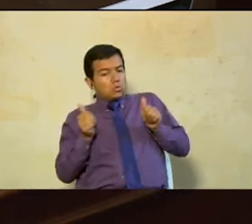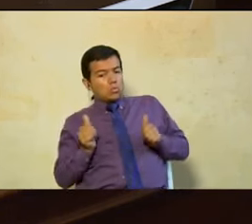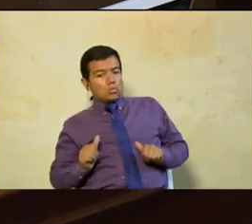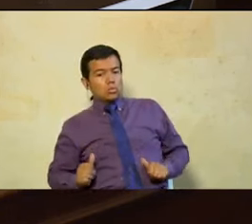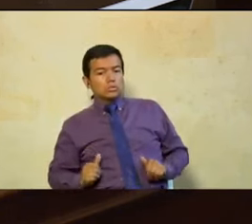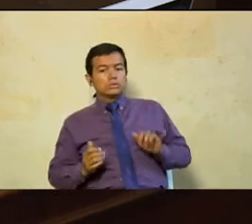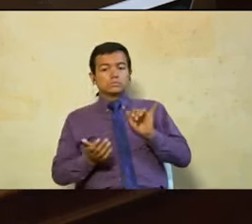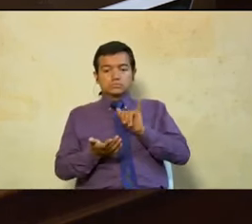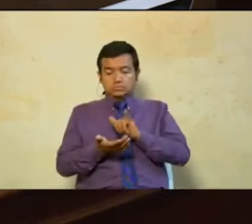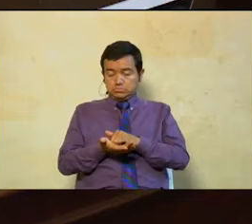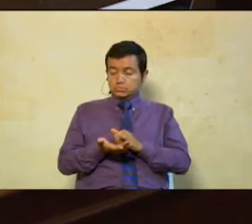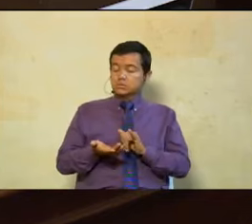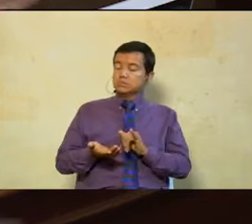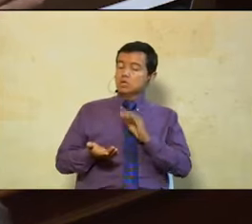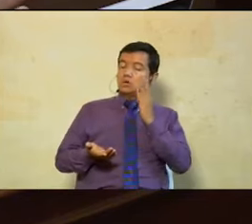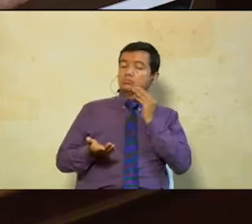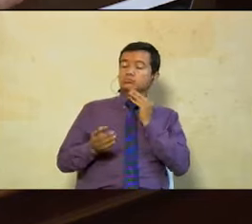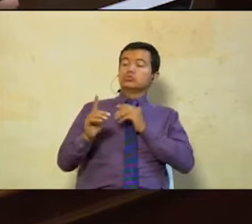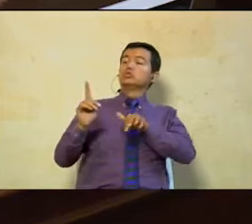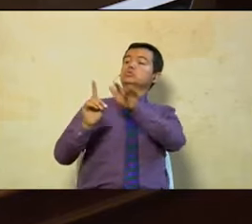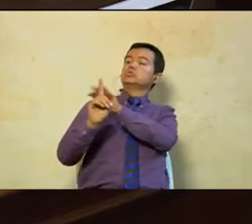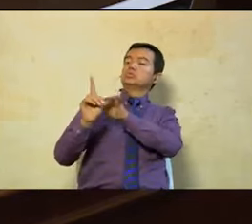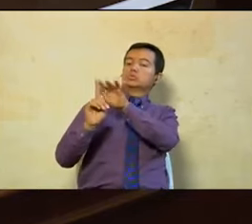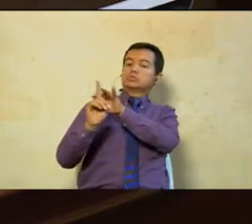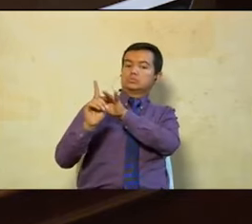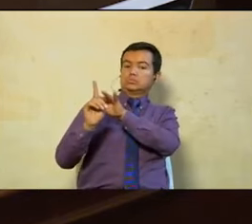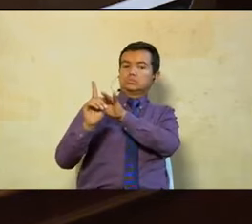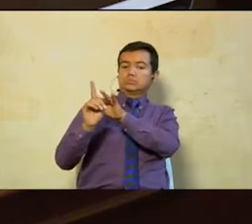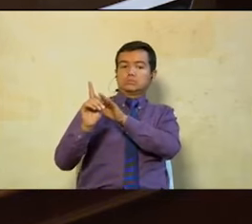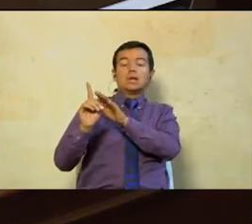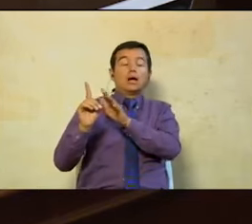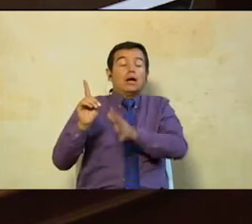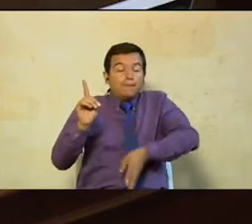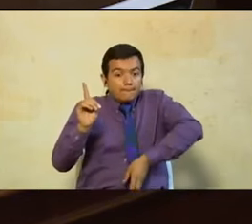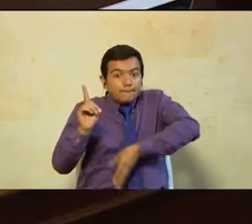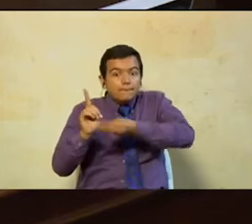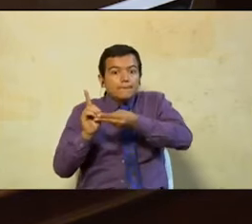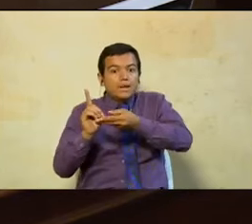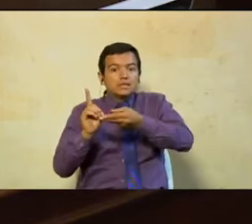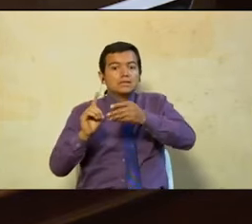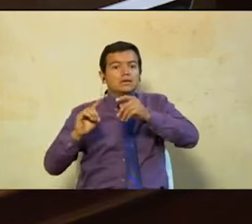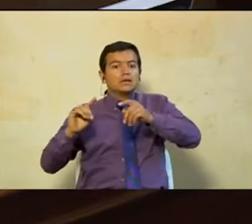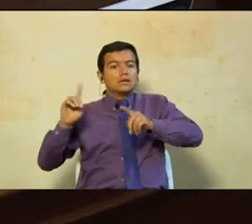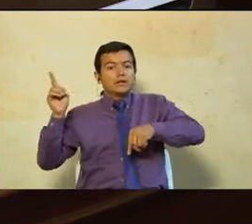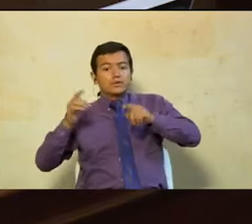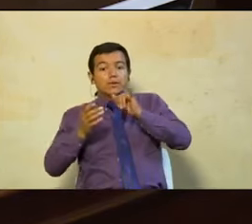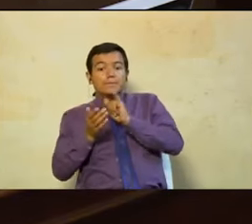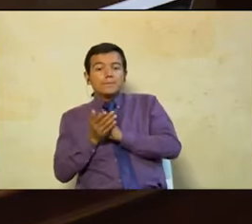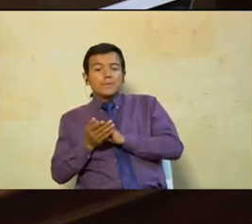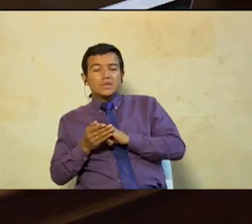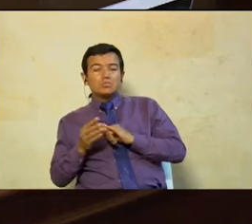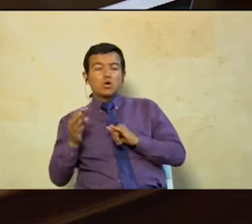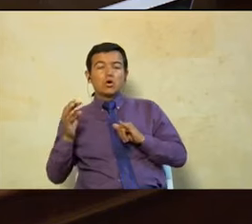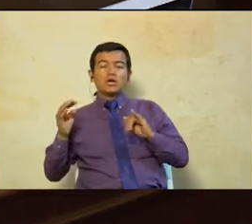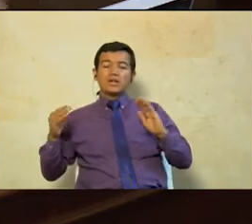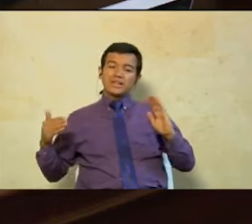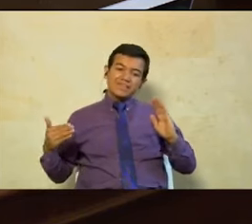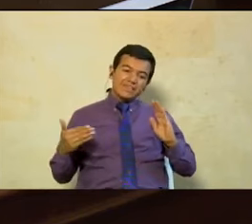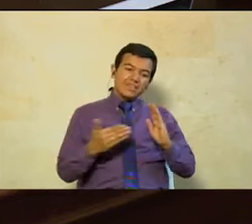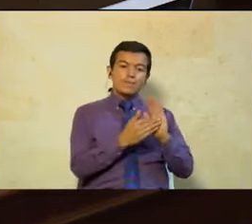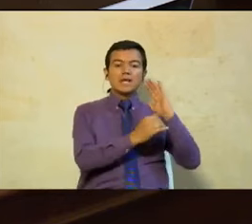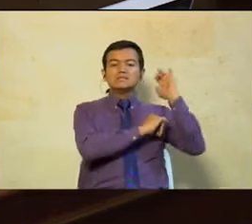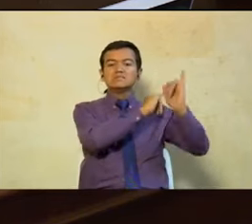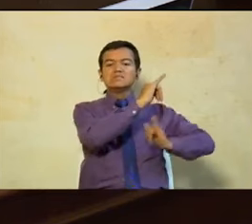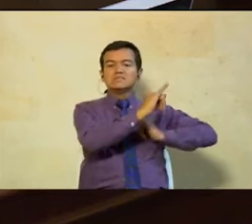estéticas y para qué me voy inclusive demandas internacionales señor presidente